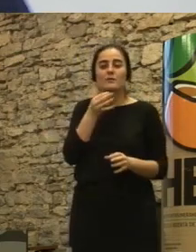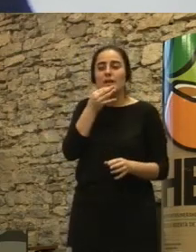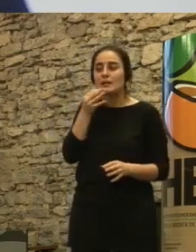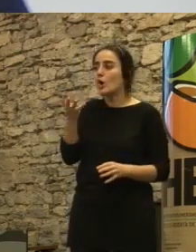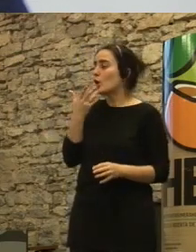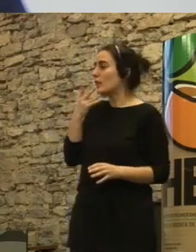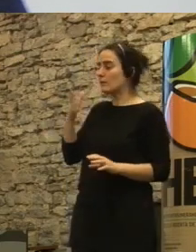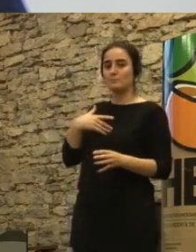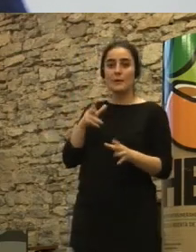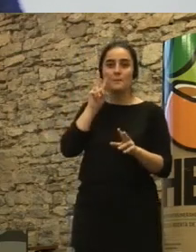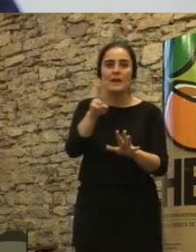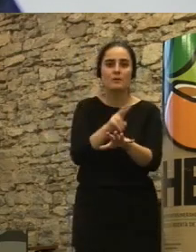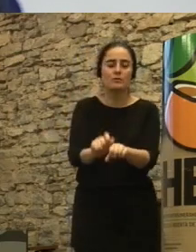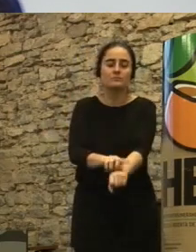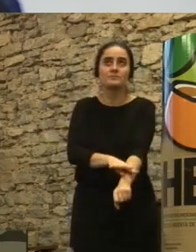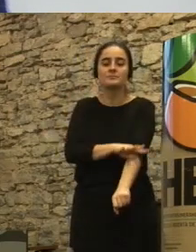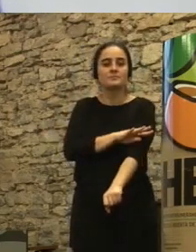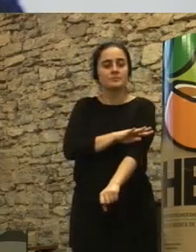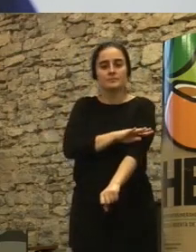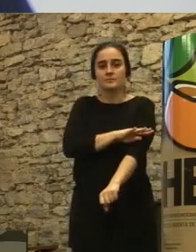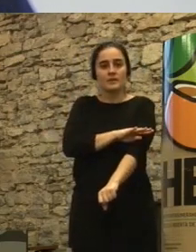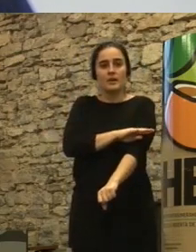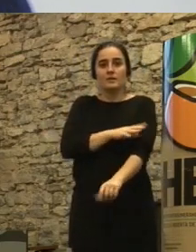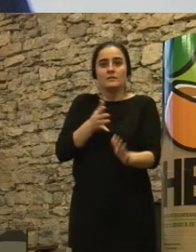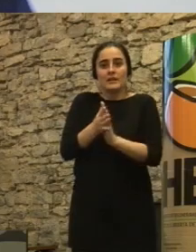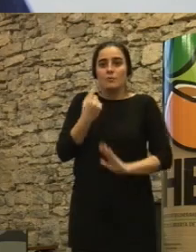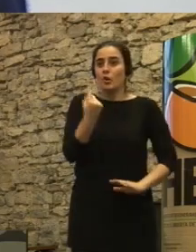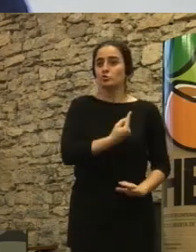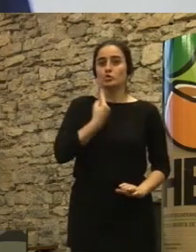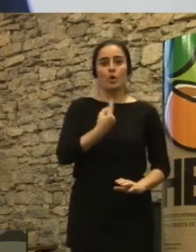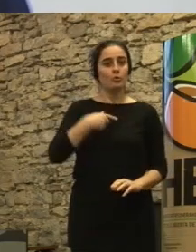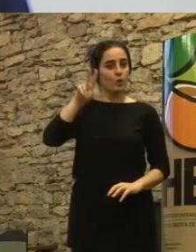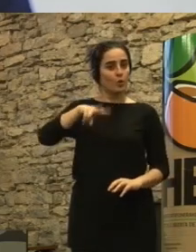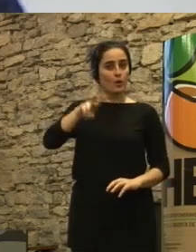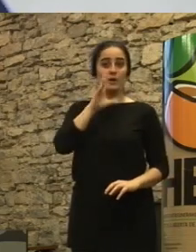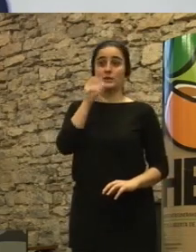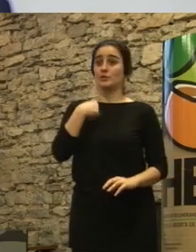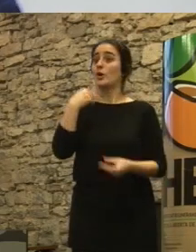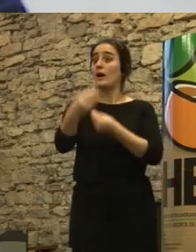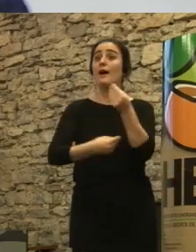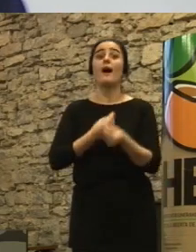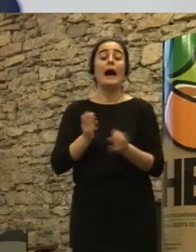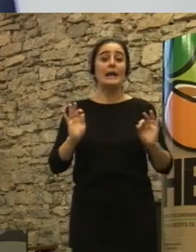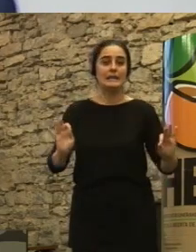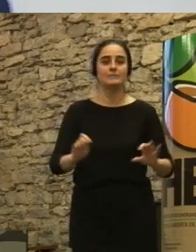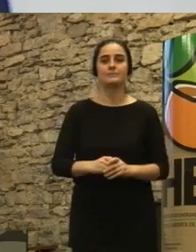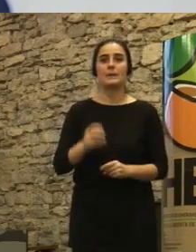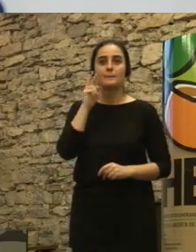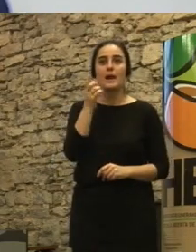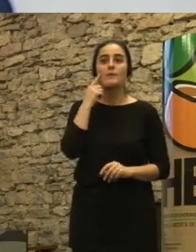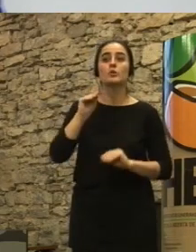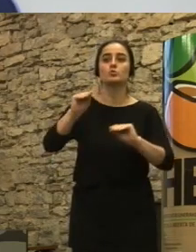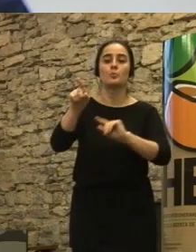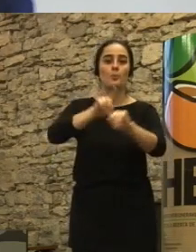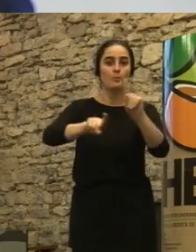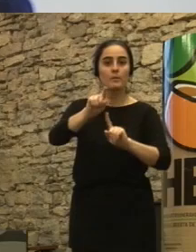tan emocionante verlo, lo que están haciendo, con lo cual nunca se está solo. Entonces, otra cosa que haría yo es, por ejemplo, se me ocurre, ver si los problemas que tienen ustedes en